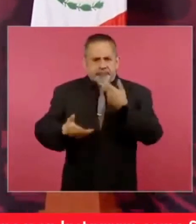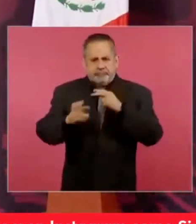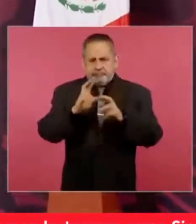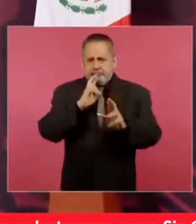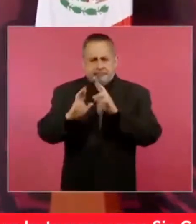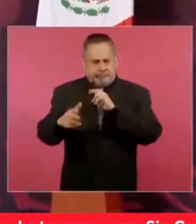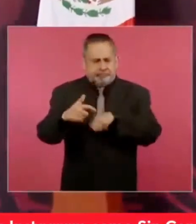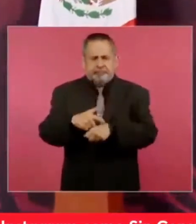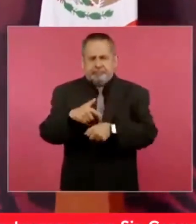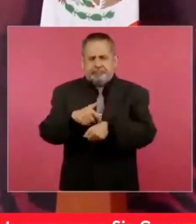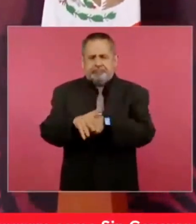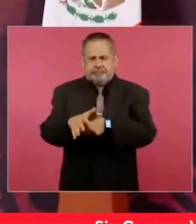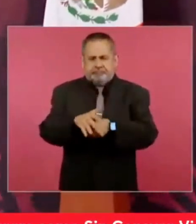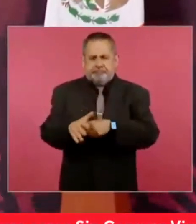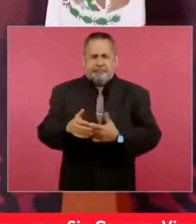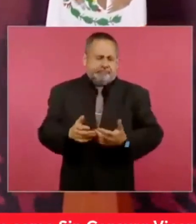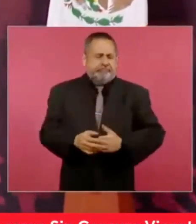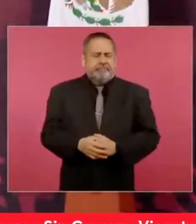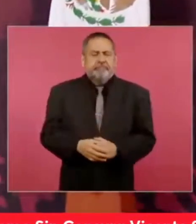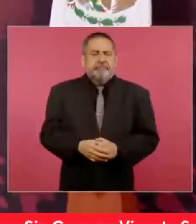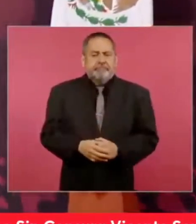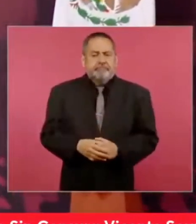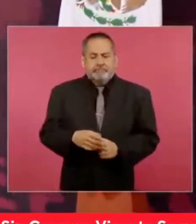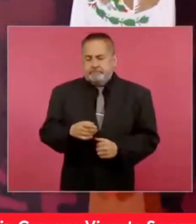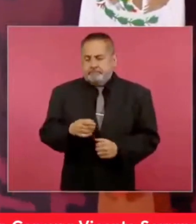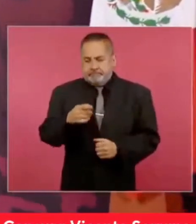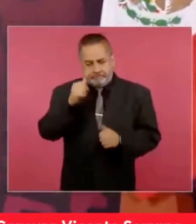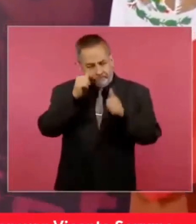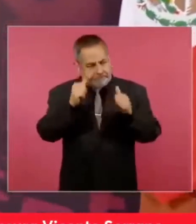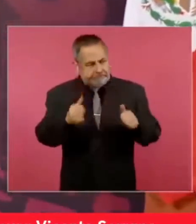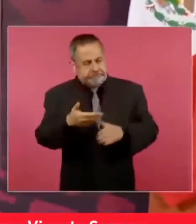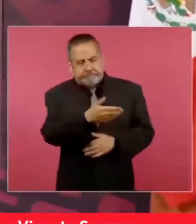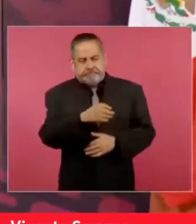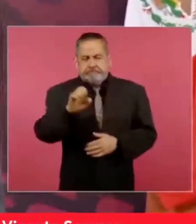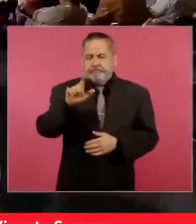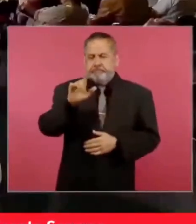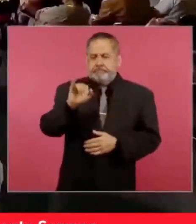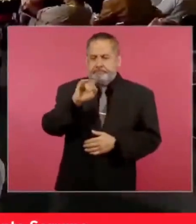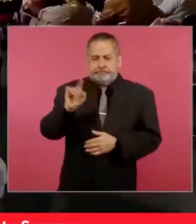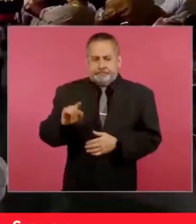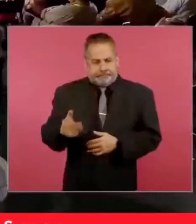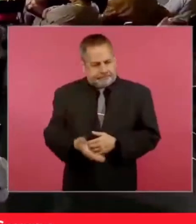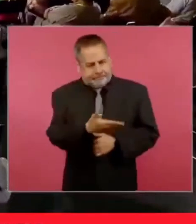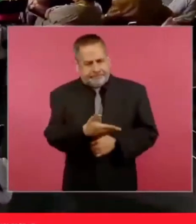preguntas. De modo que escuchamos a Elizabeth.